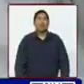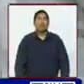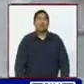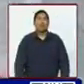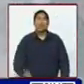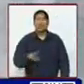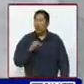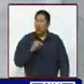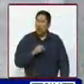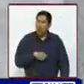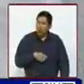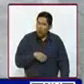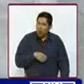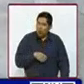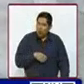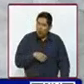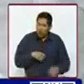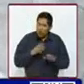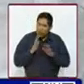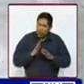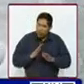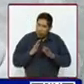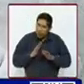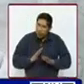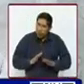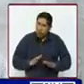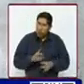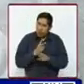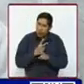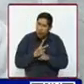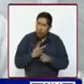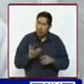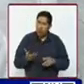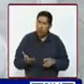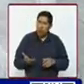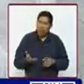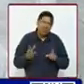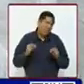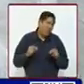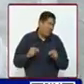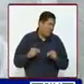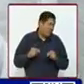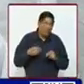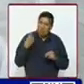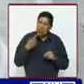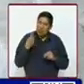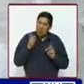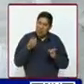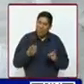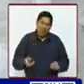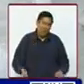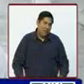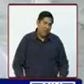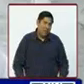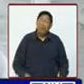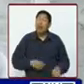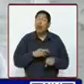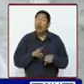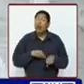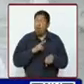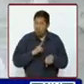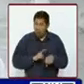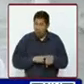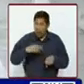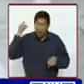No está bien, deberían, con más precaución tendrían que ir, pero no, no sucede, siempre bajan así. ¿Es normal